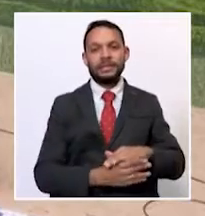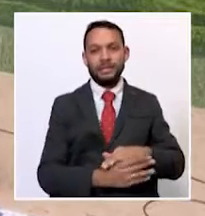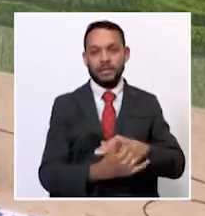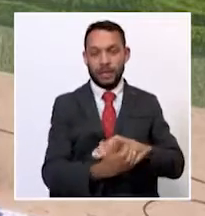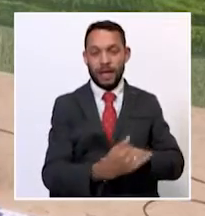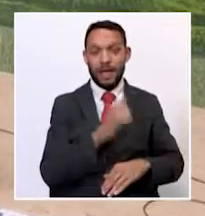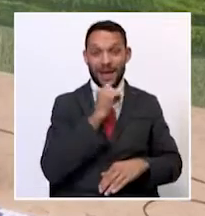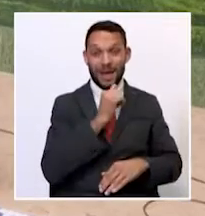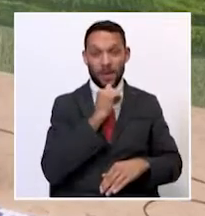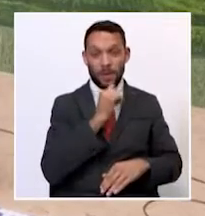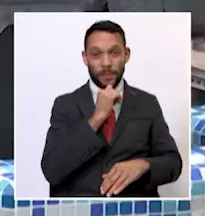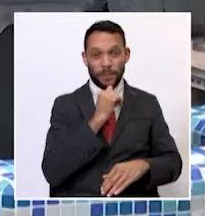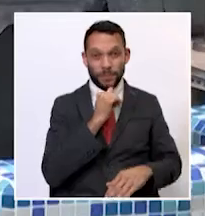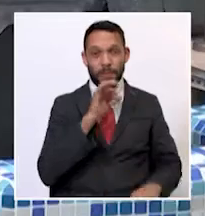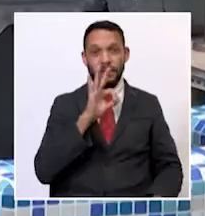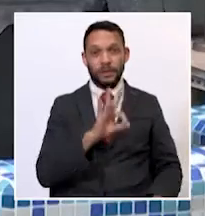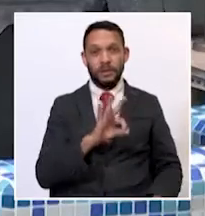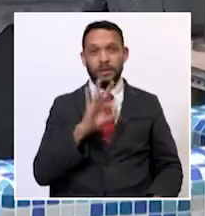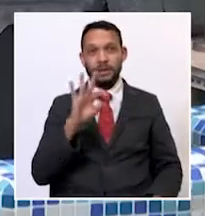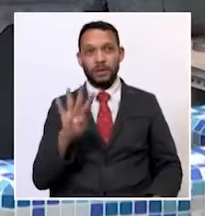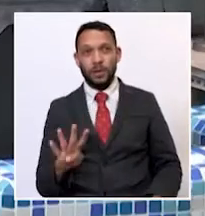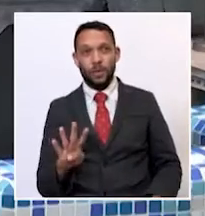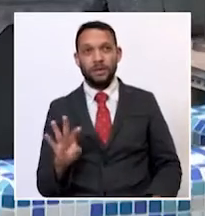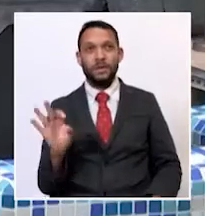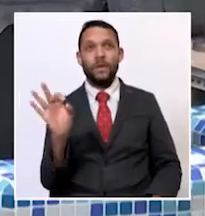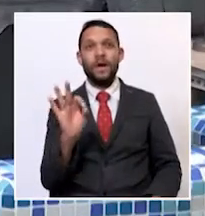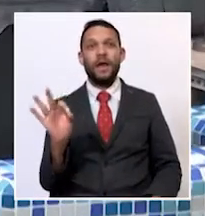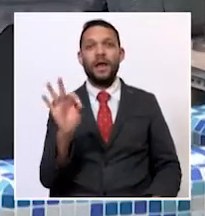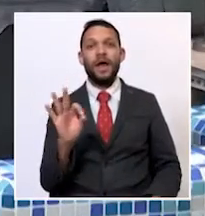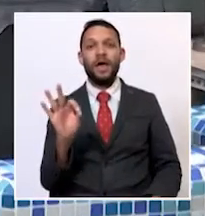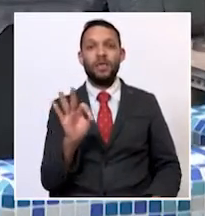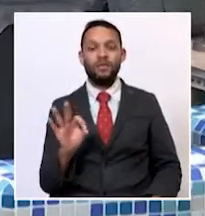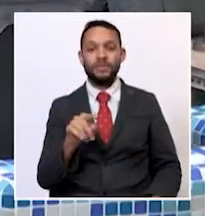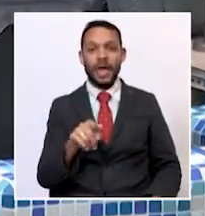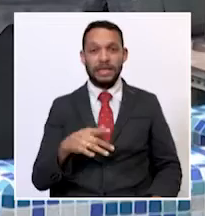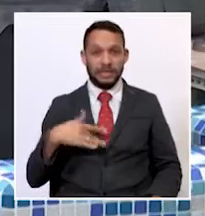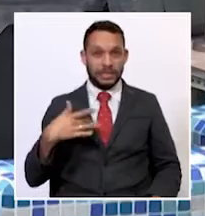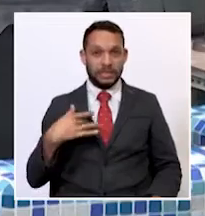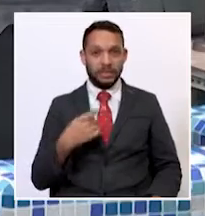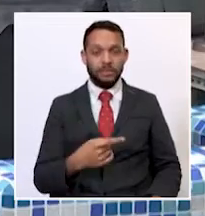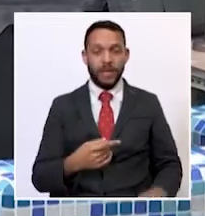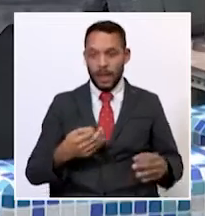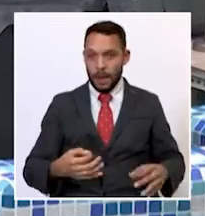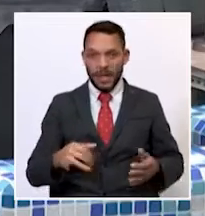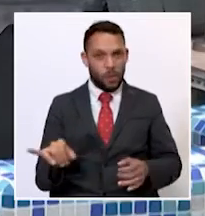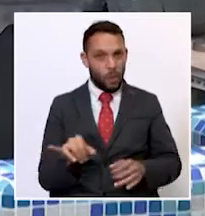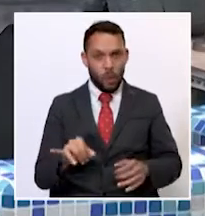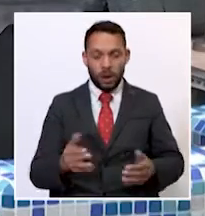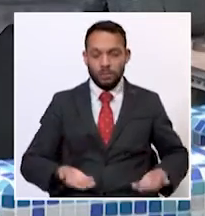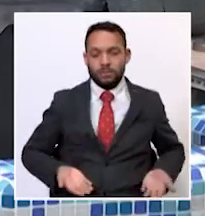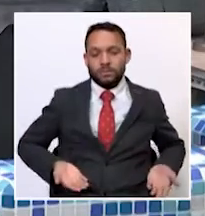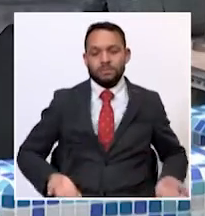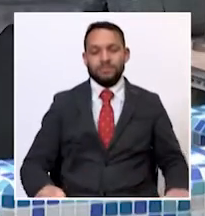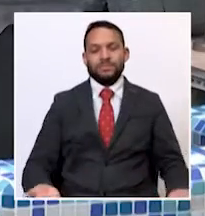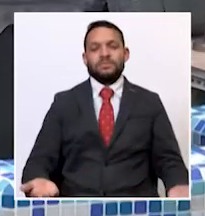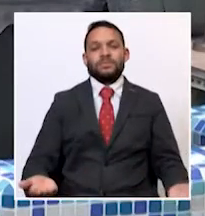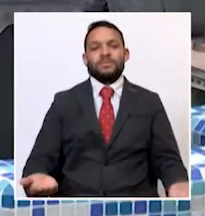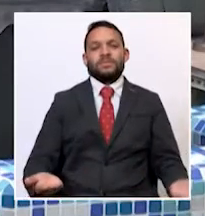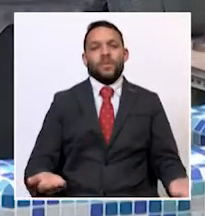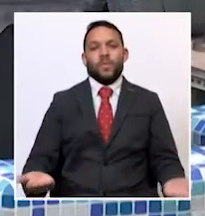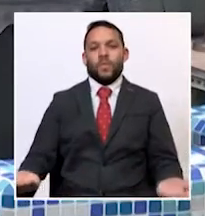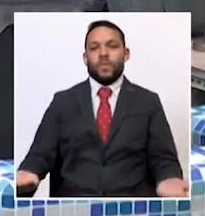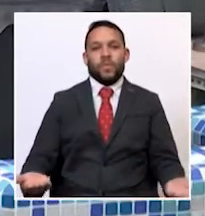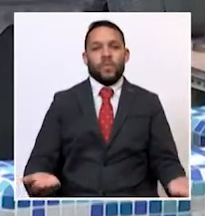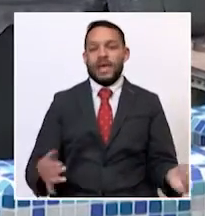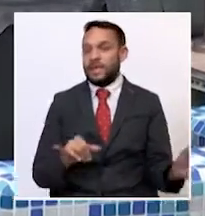de 34.2 grados centígrados, flota así como está el paciente en este momento ahí acostado en la piscina, se le ponen los flotadores